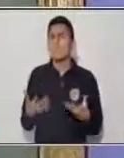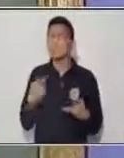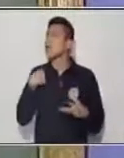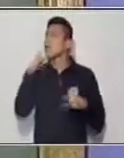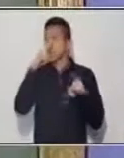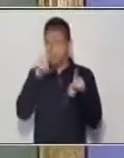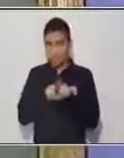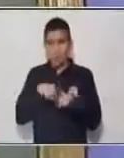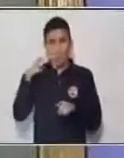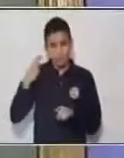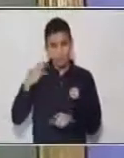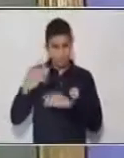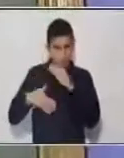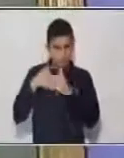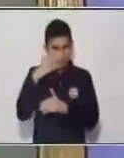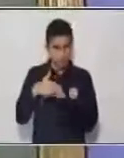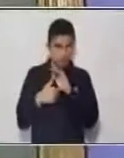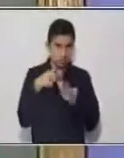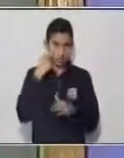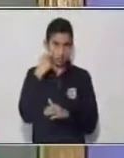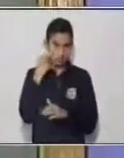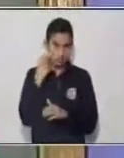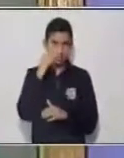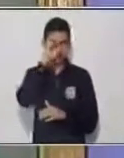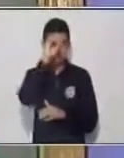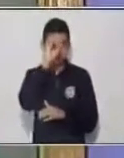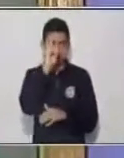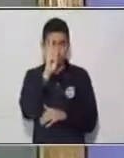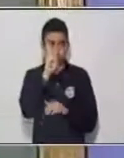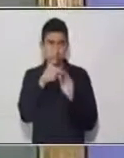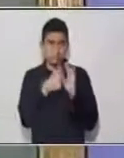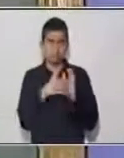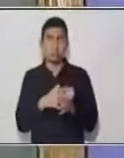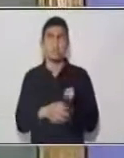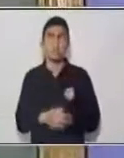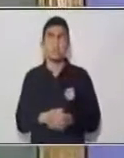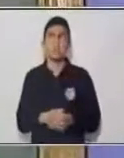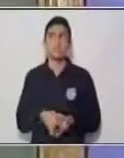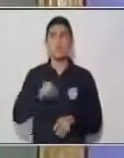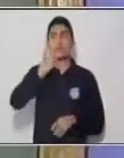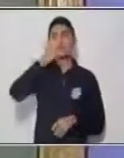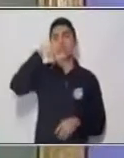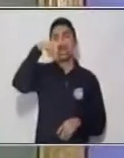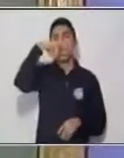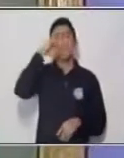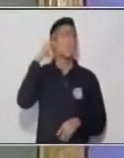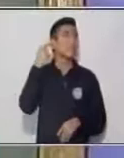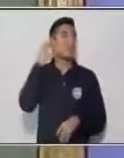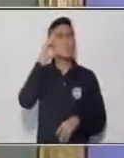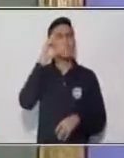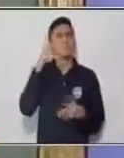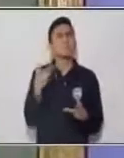mismo procedimiento que hicimos con 0. Sacamos el 1, la integral de dx